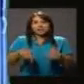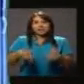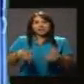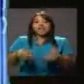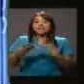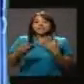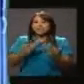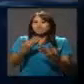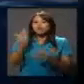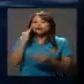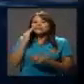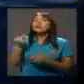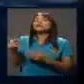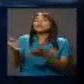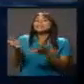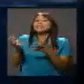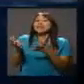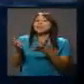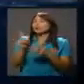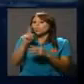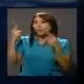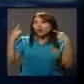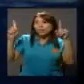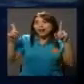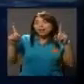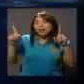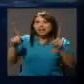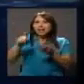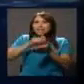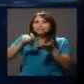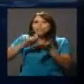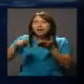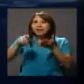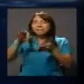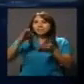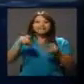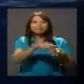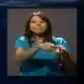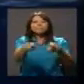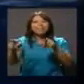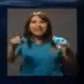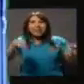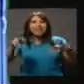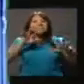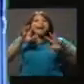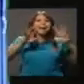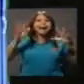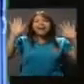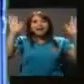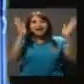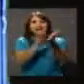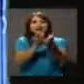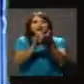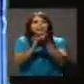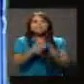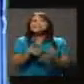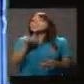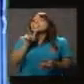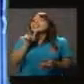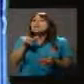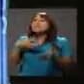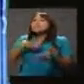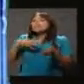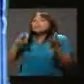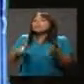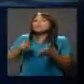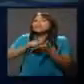usted me quiere llevar Doña Ani pero lo que no lo va a lograr la escuela de filosofía la escuela de filosofía ¿de quién es la escuela de filosofía? ¿quién es el dueño de la escuela